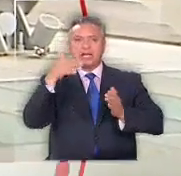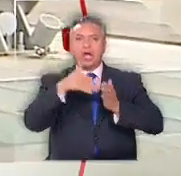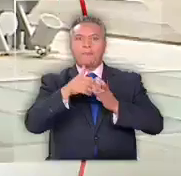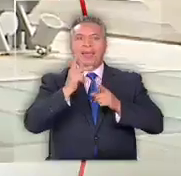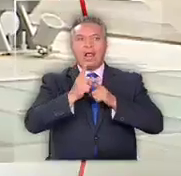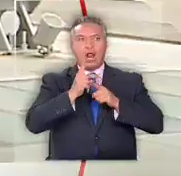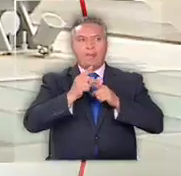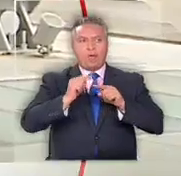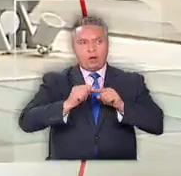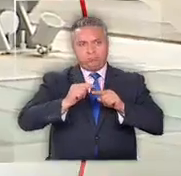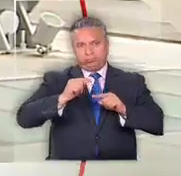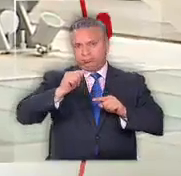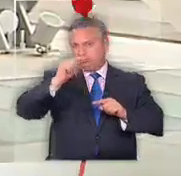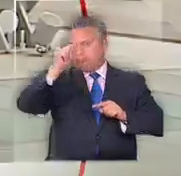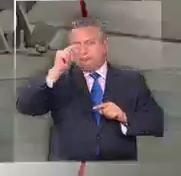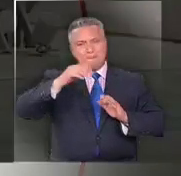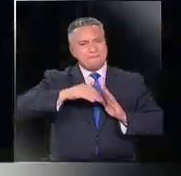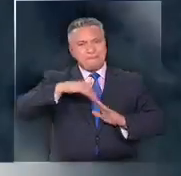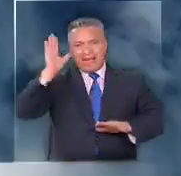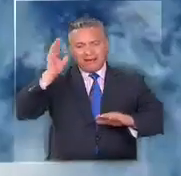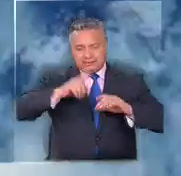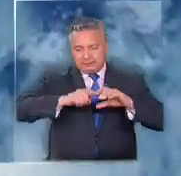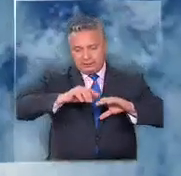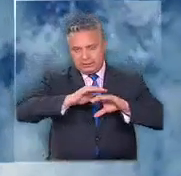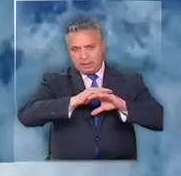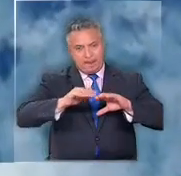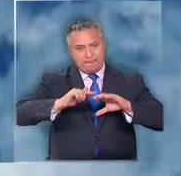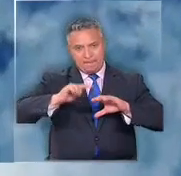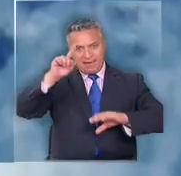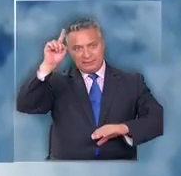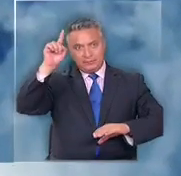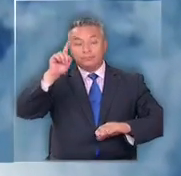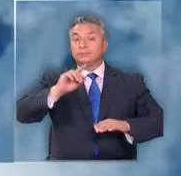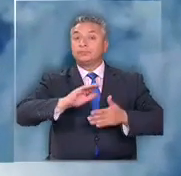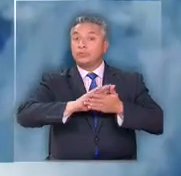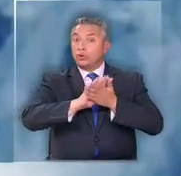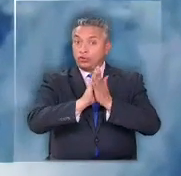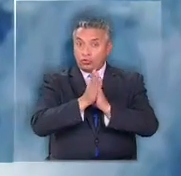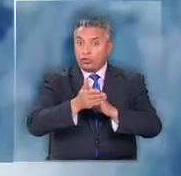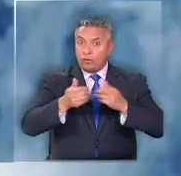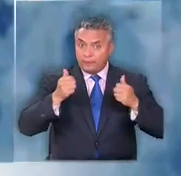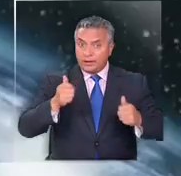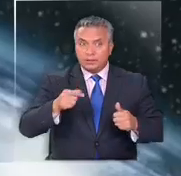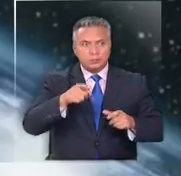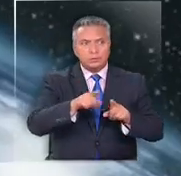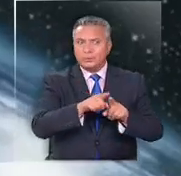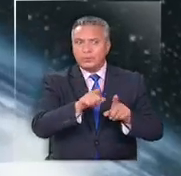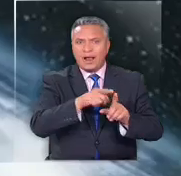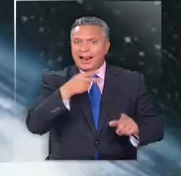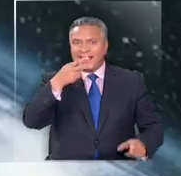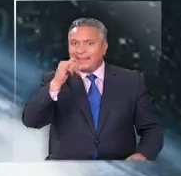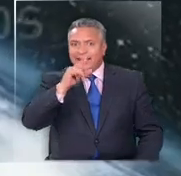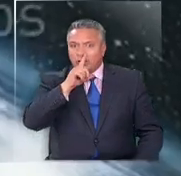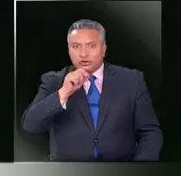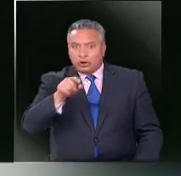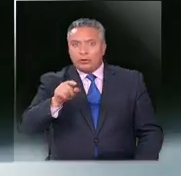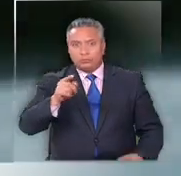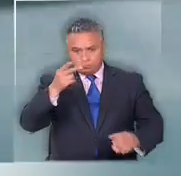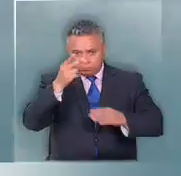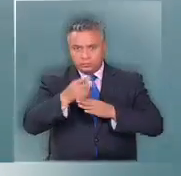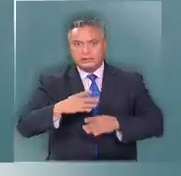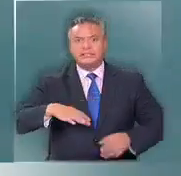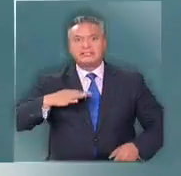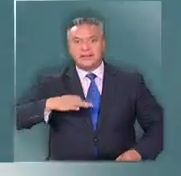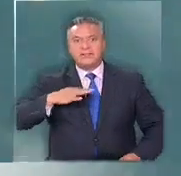a una altura mucho mayor de la superficie de la Tierra. Si todo sale bien, este sería un hito en la presencia civil chilena en el